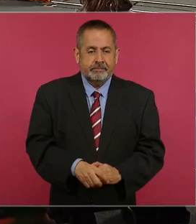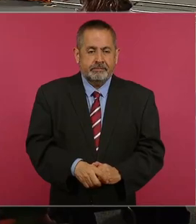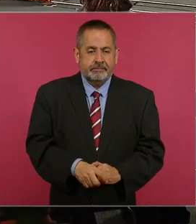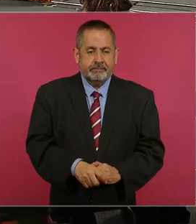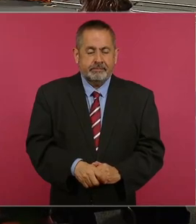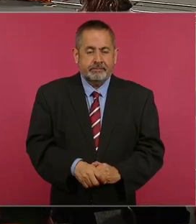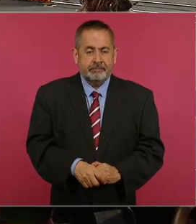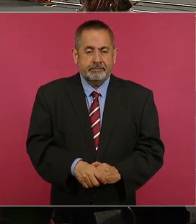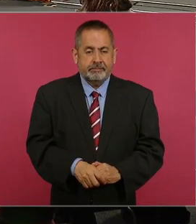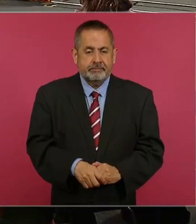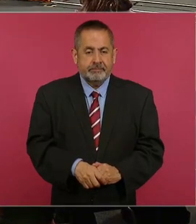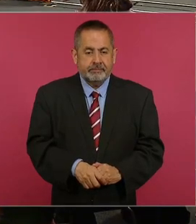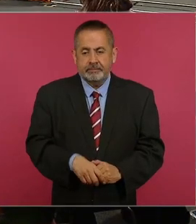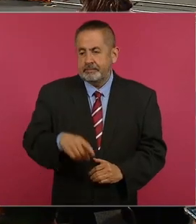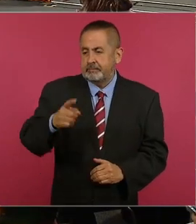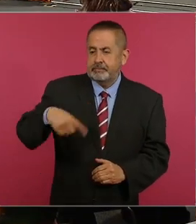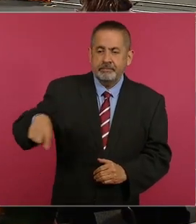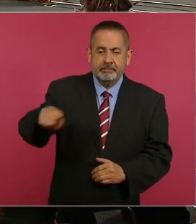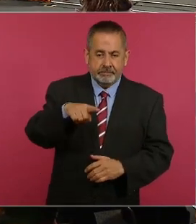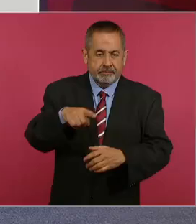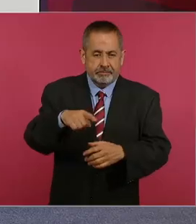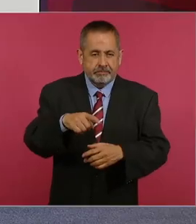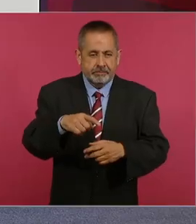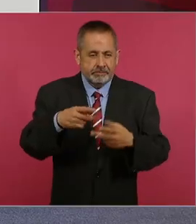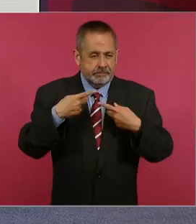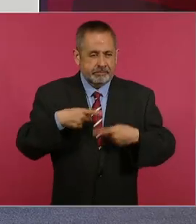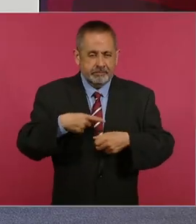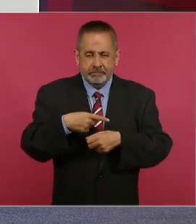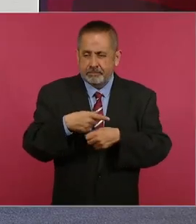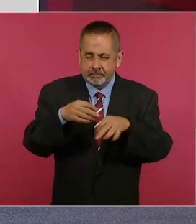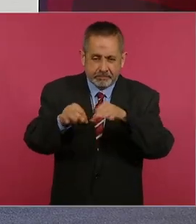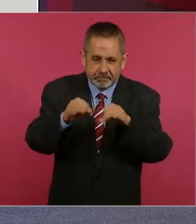a los trabajadores enmascarados,